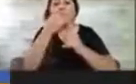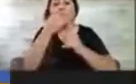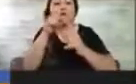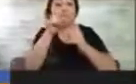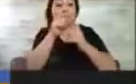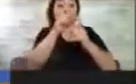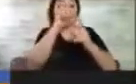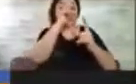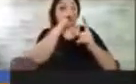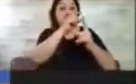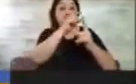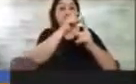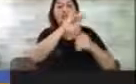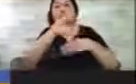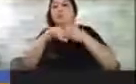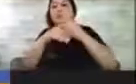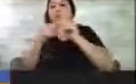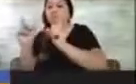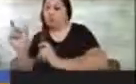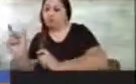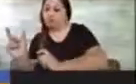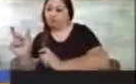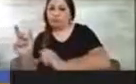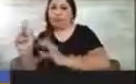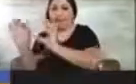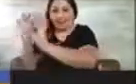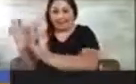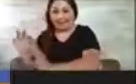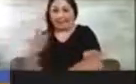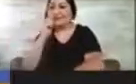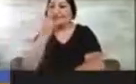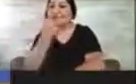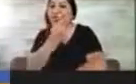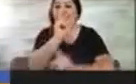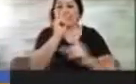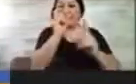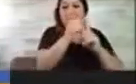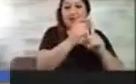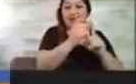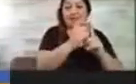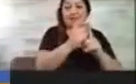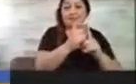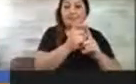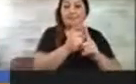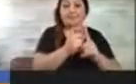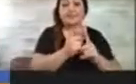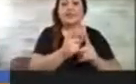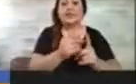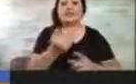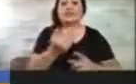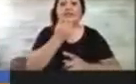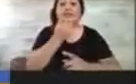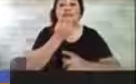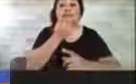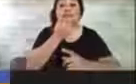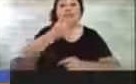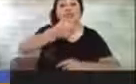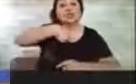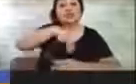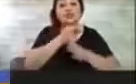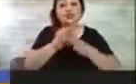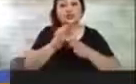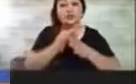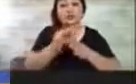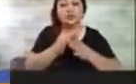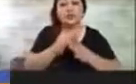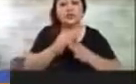aún y quieres meterte más en este mundo del texto fácil, nosotros recomendamos que aprendas la metodología